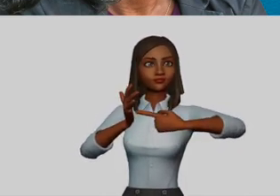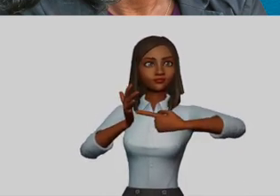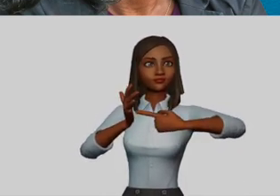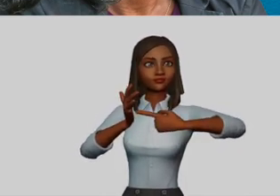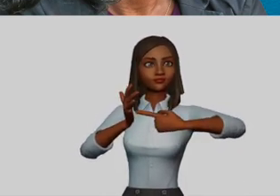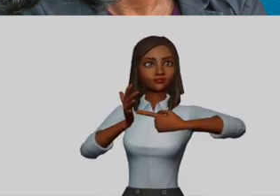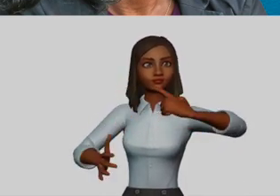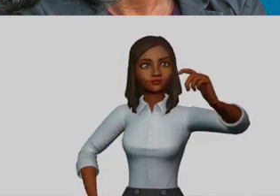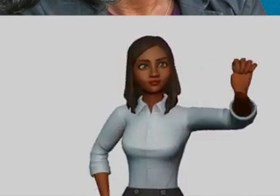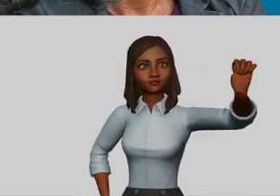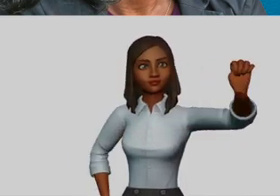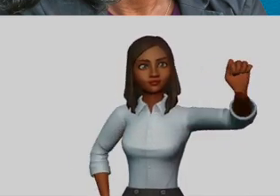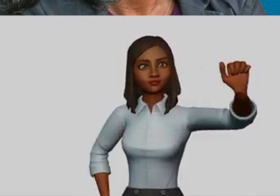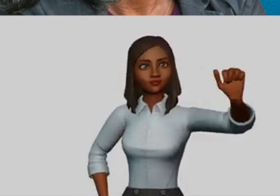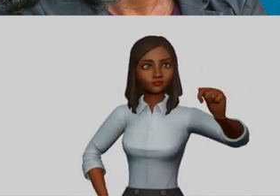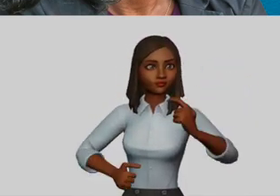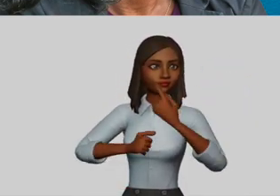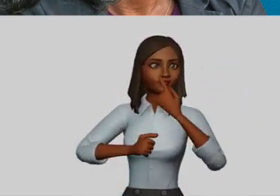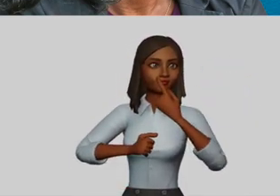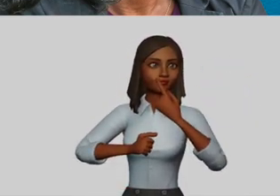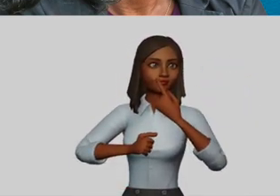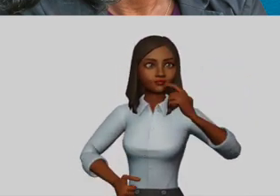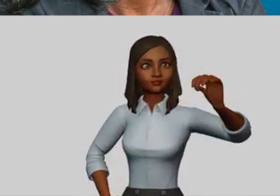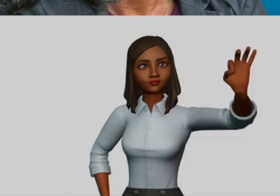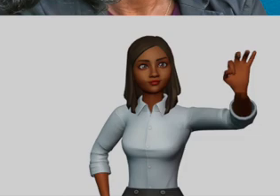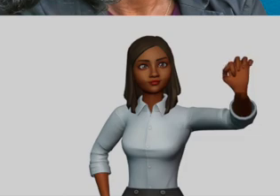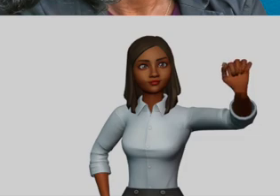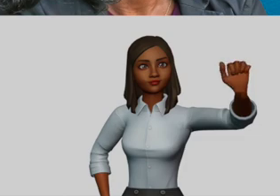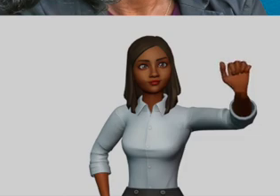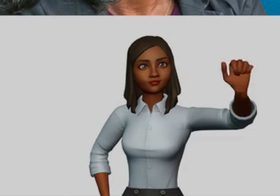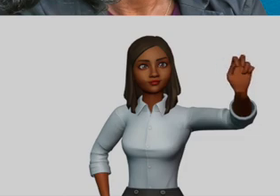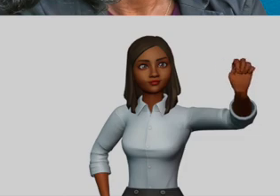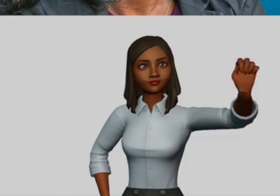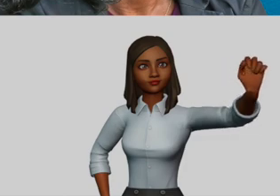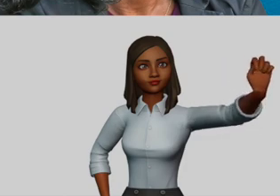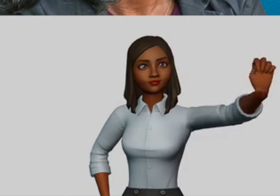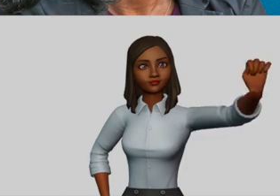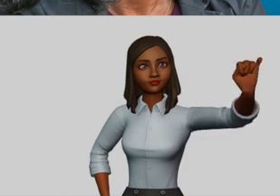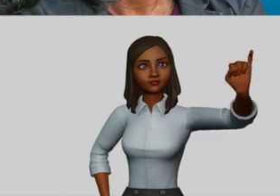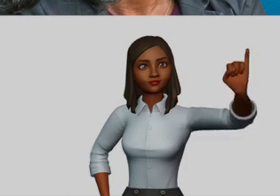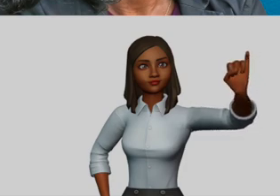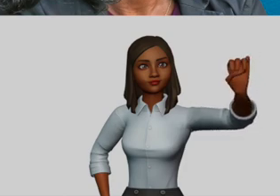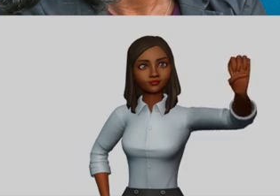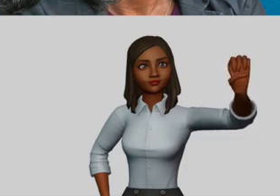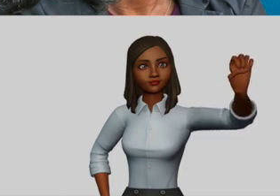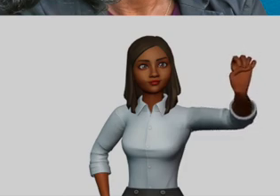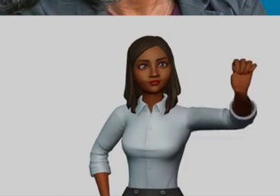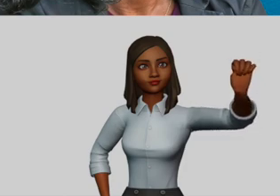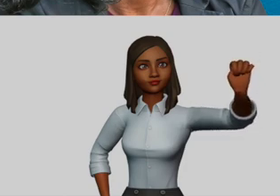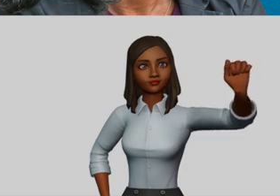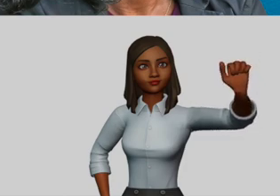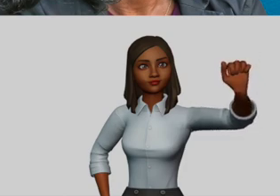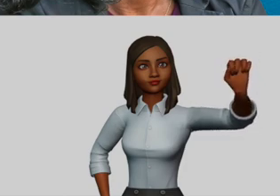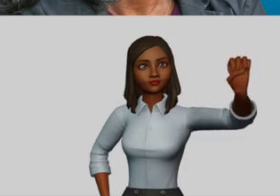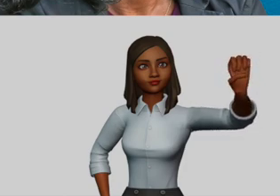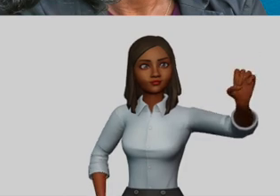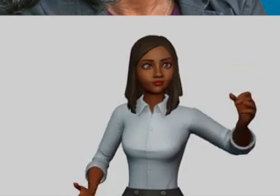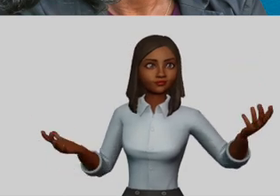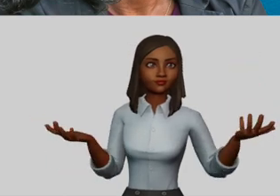todo que se llame tech, porque era la persona que analizaba los modelos para saber que Fannie